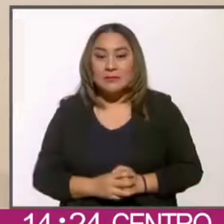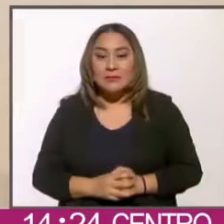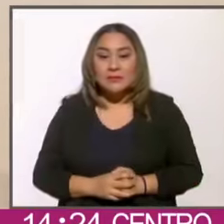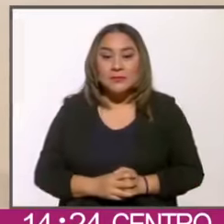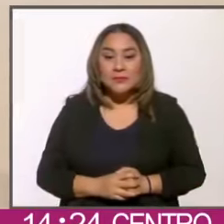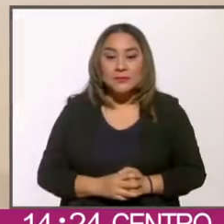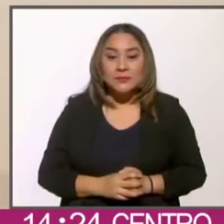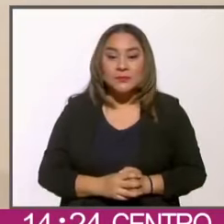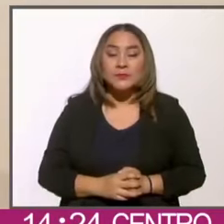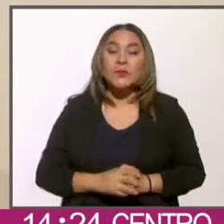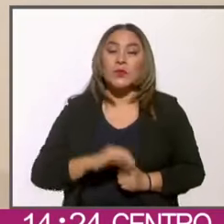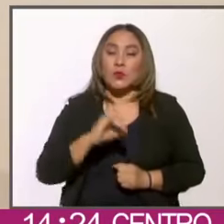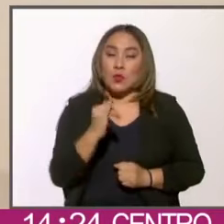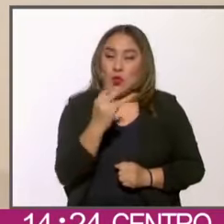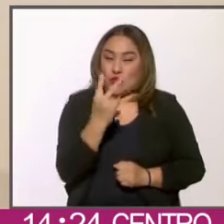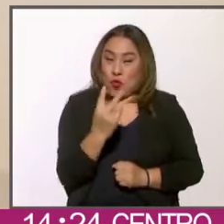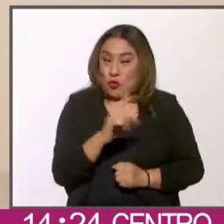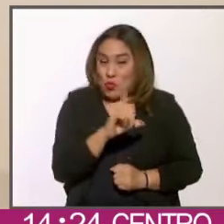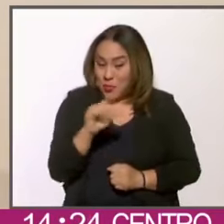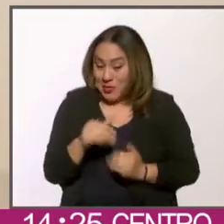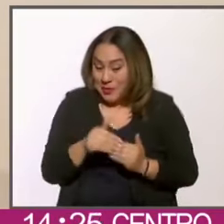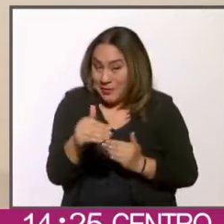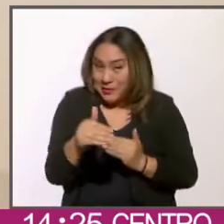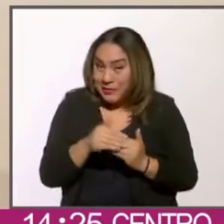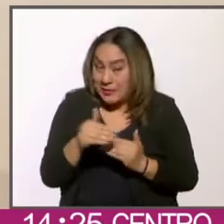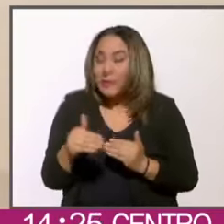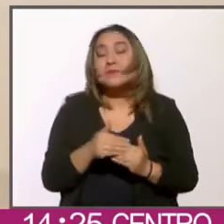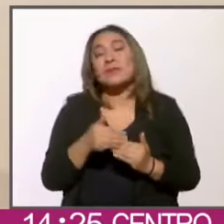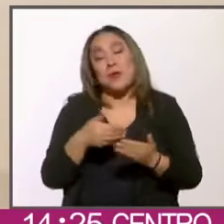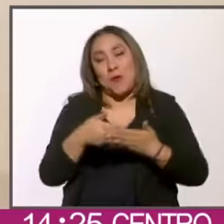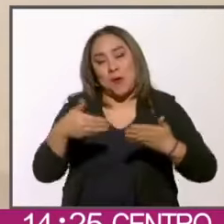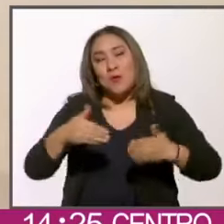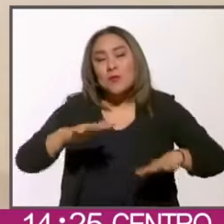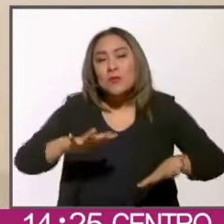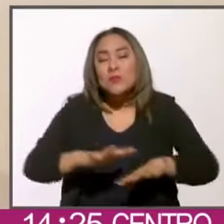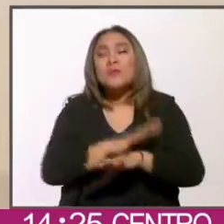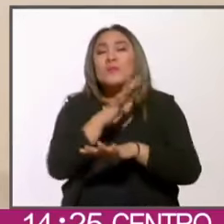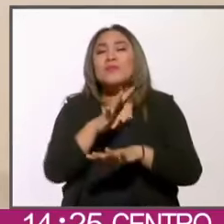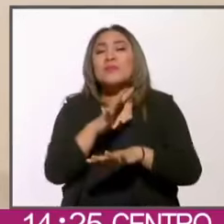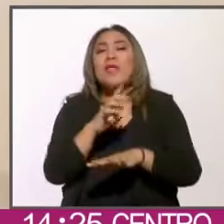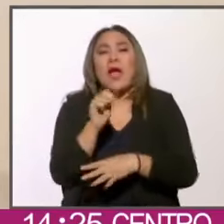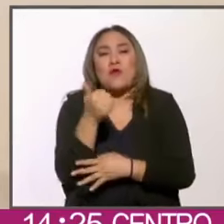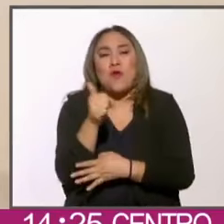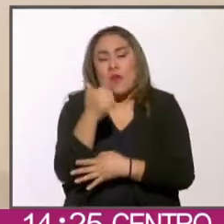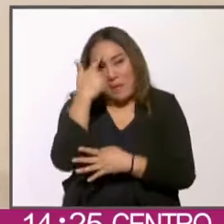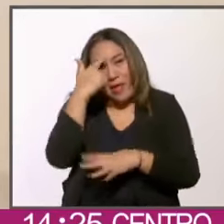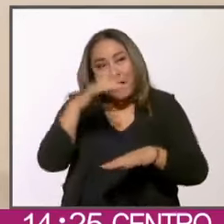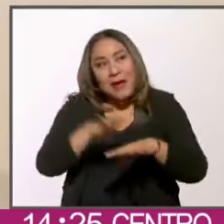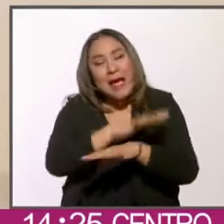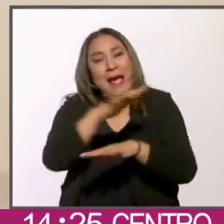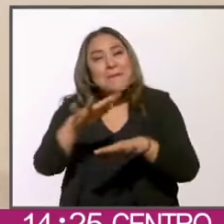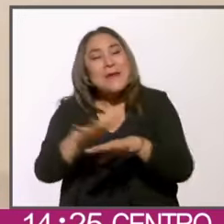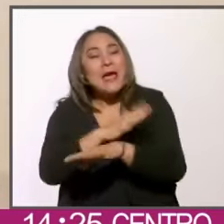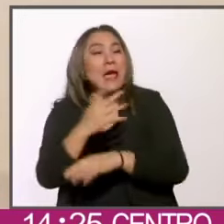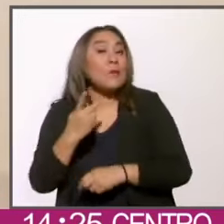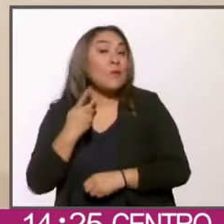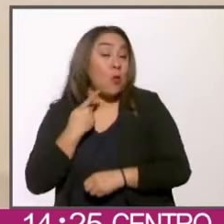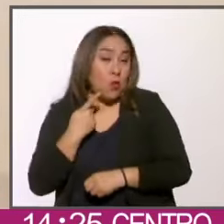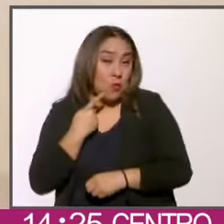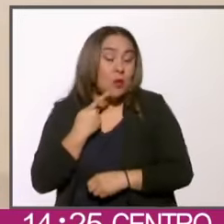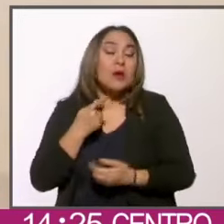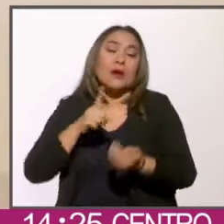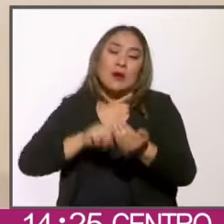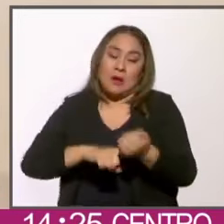Después del 2 de junio de este año, México tendrá otro rostro, me refiero a su configuración política. Se renovarán